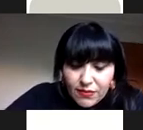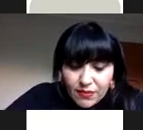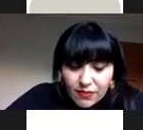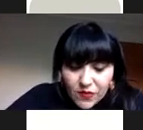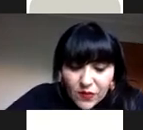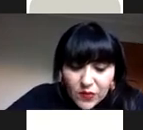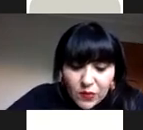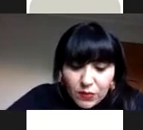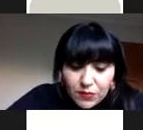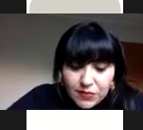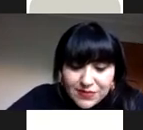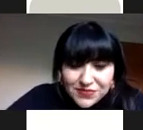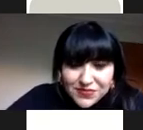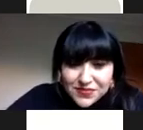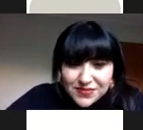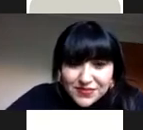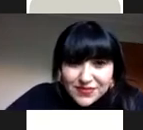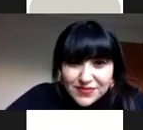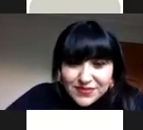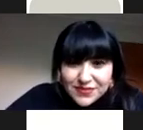Nicole, tienes que activar tu micrófono y te escuchamos.